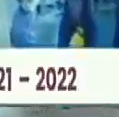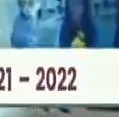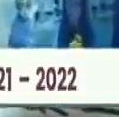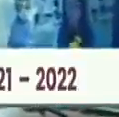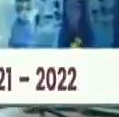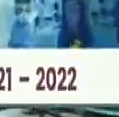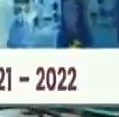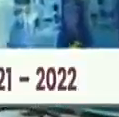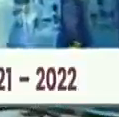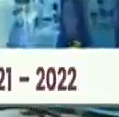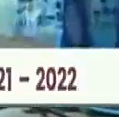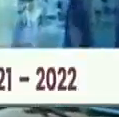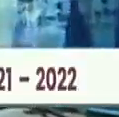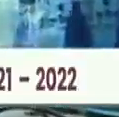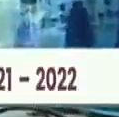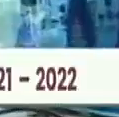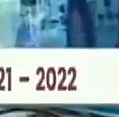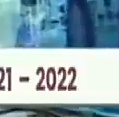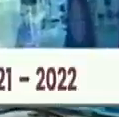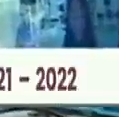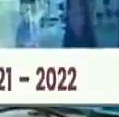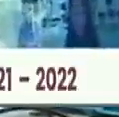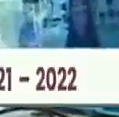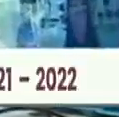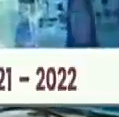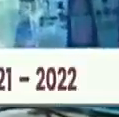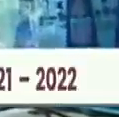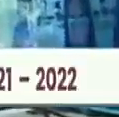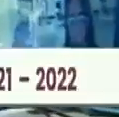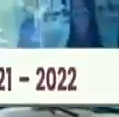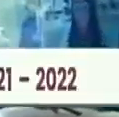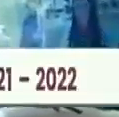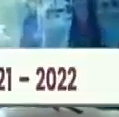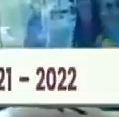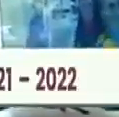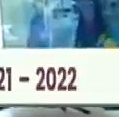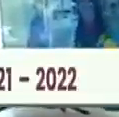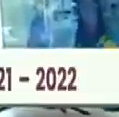los puntos. Ajá. Limón. Limón. Ajá. La mano.